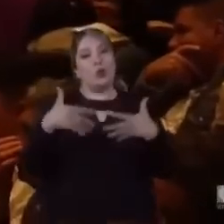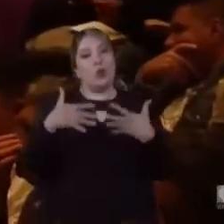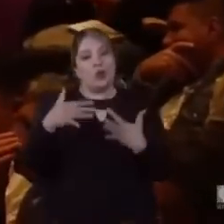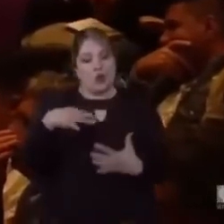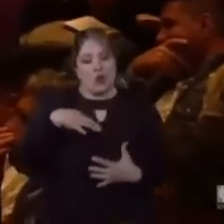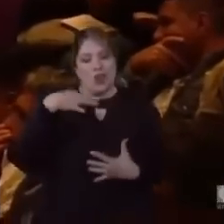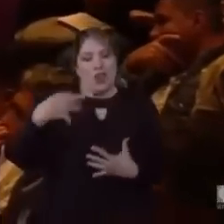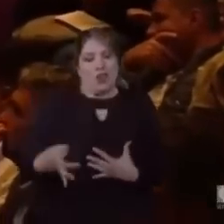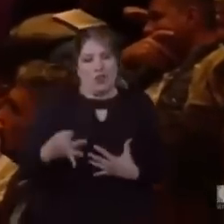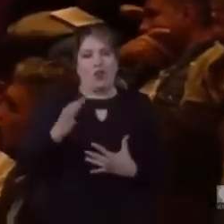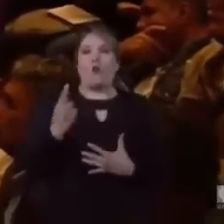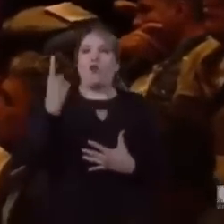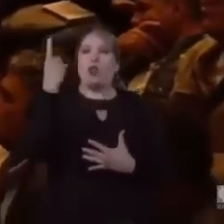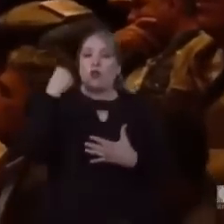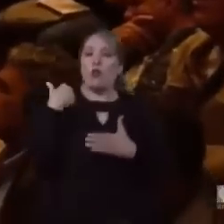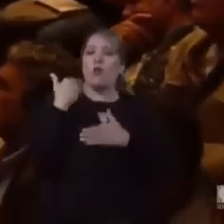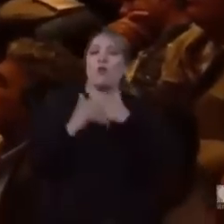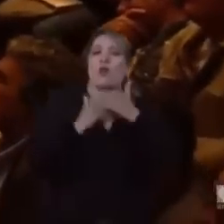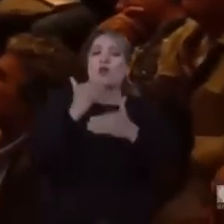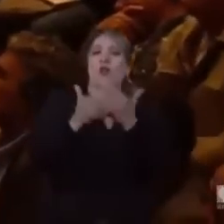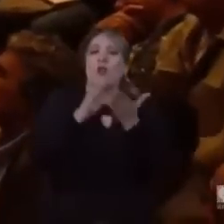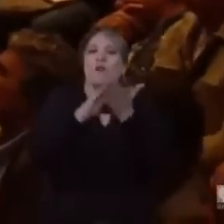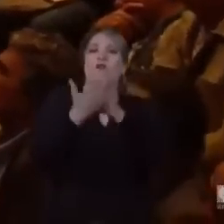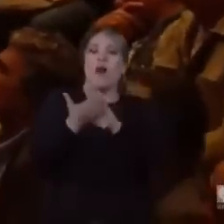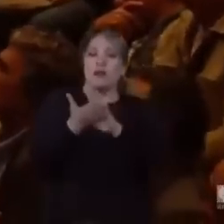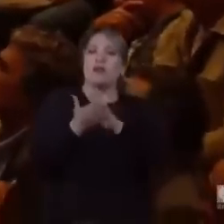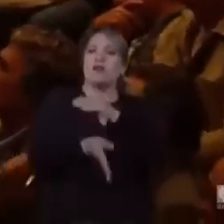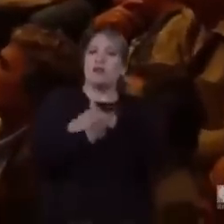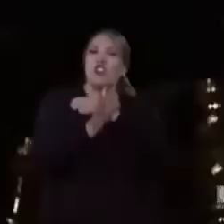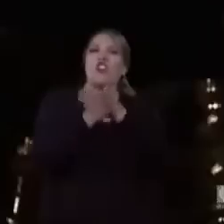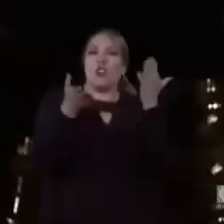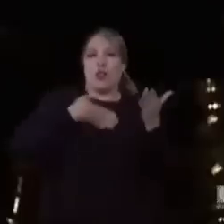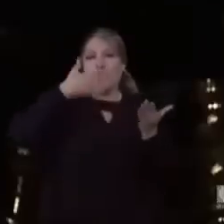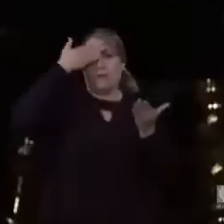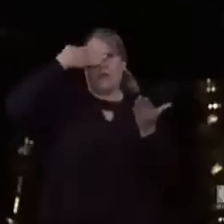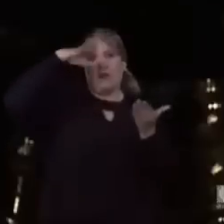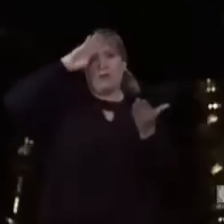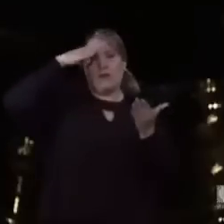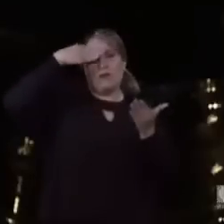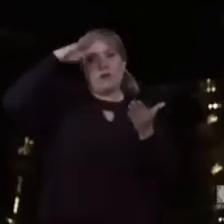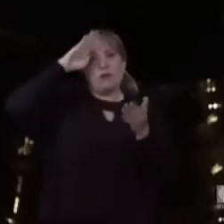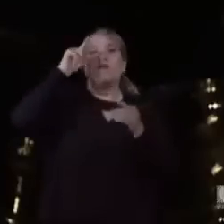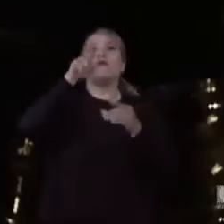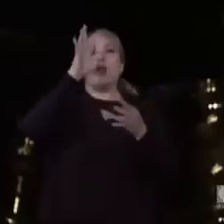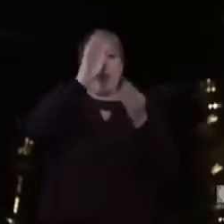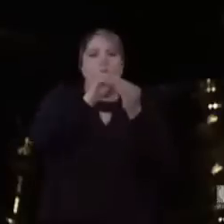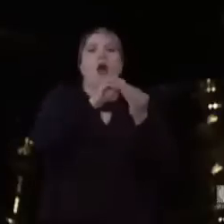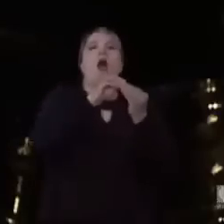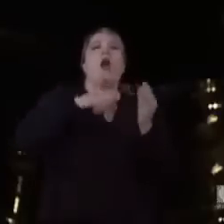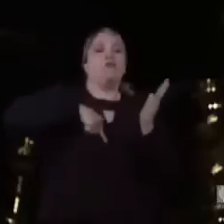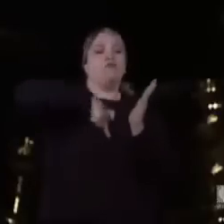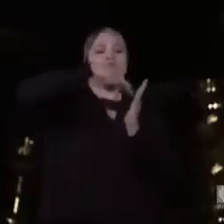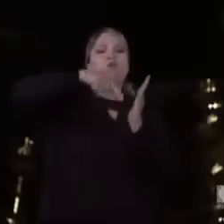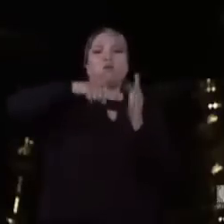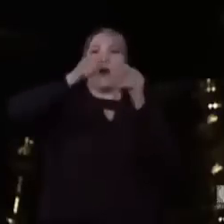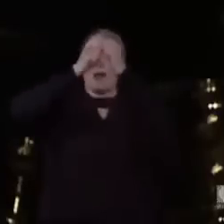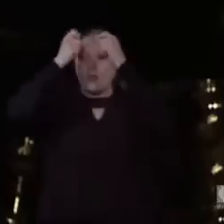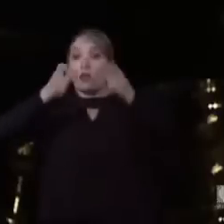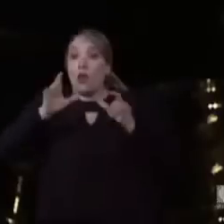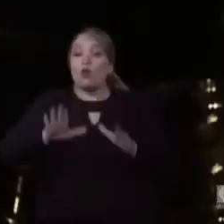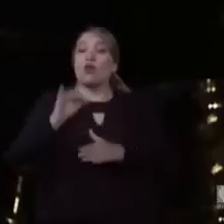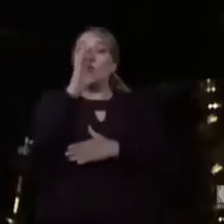y ético-político del proceso de paz llevado adelante en La Habana y que dio lugar al acuerdo firmado entre el